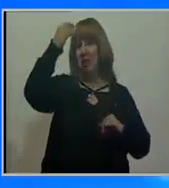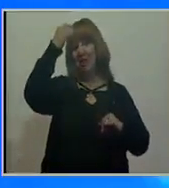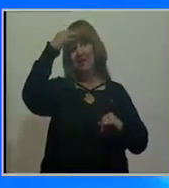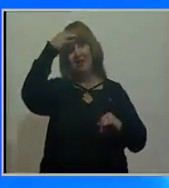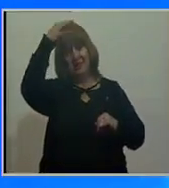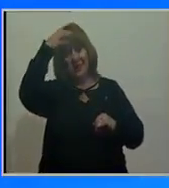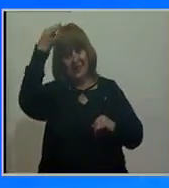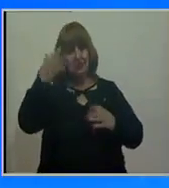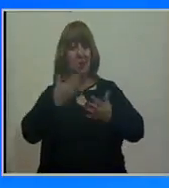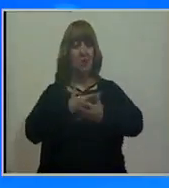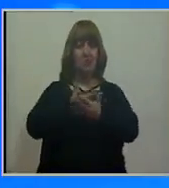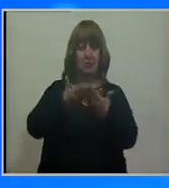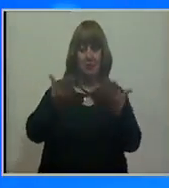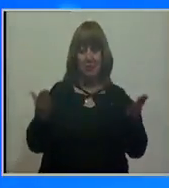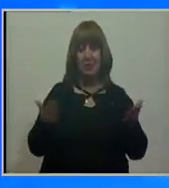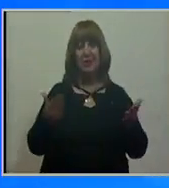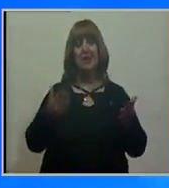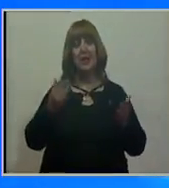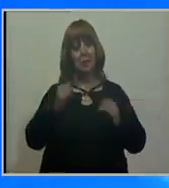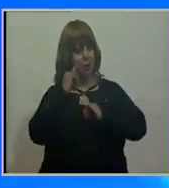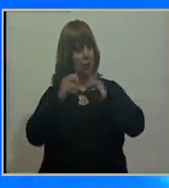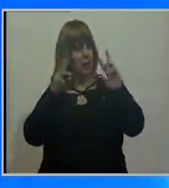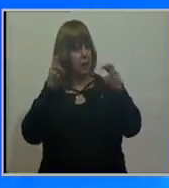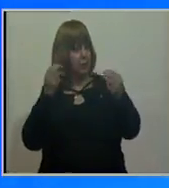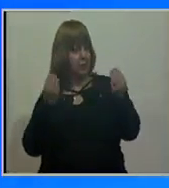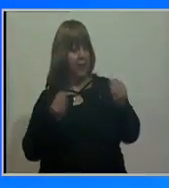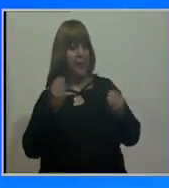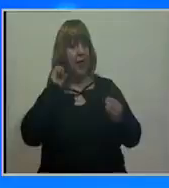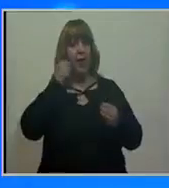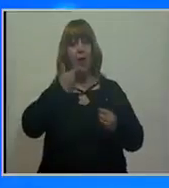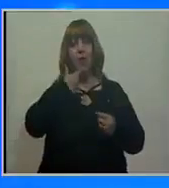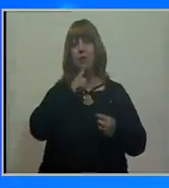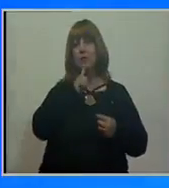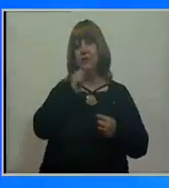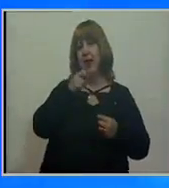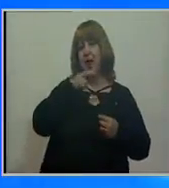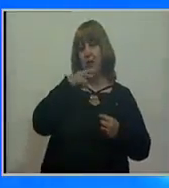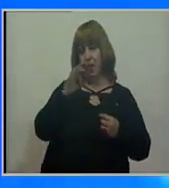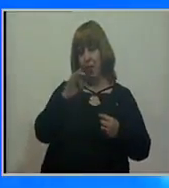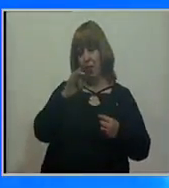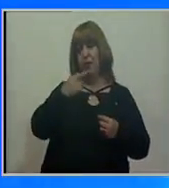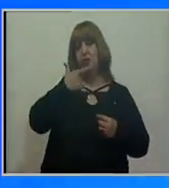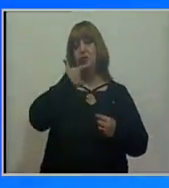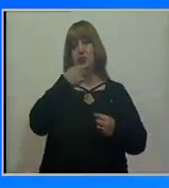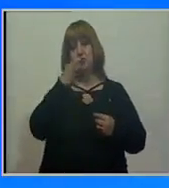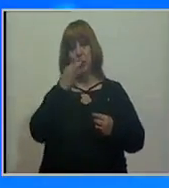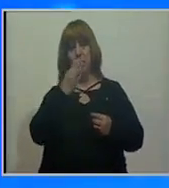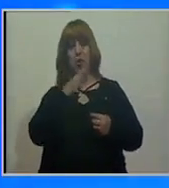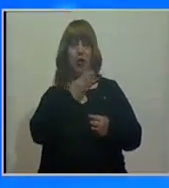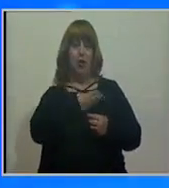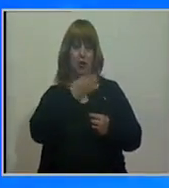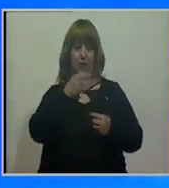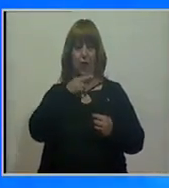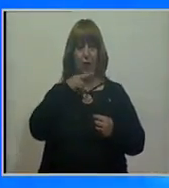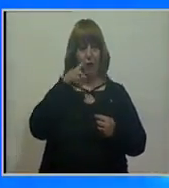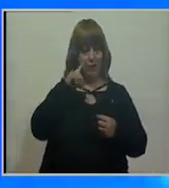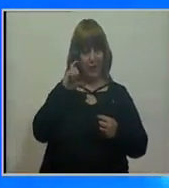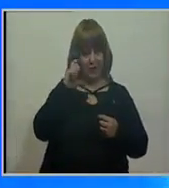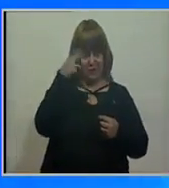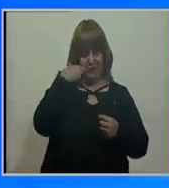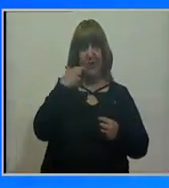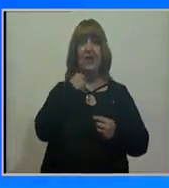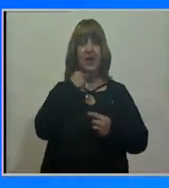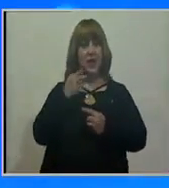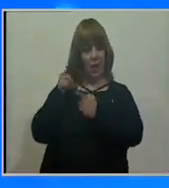mendocina. Vamos a hablar un poco de Gustavo Sofovich, el hijo de Gerardo Sofovich, que tiró una piedra importante